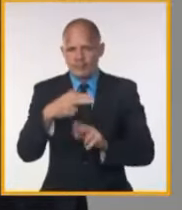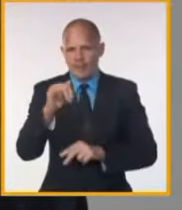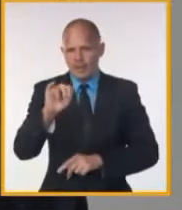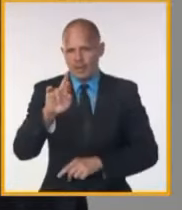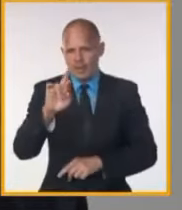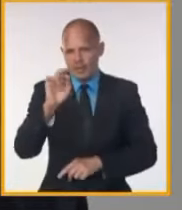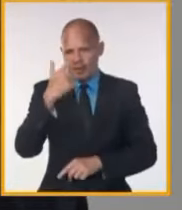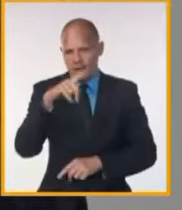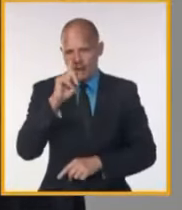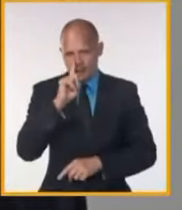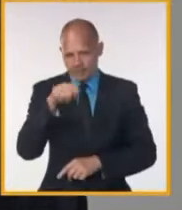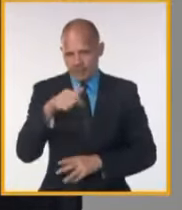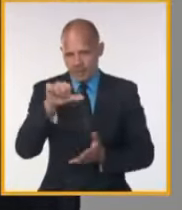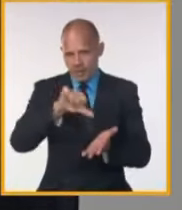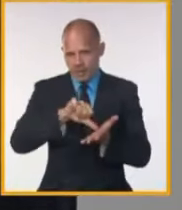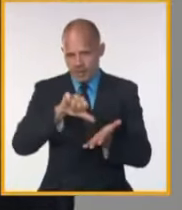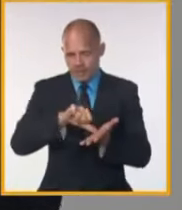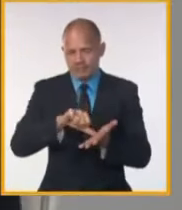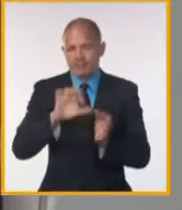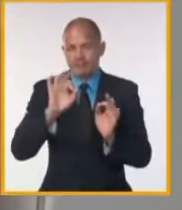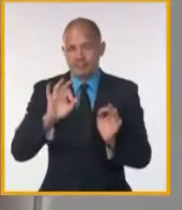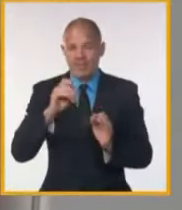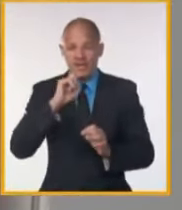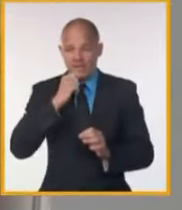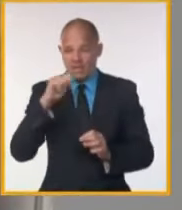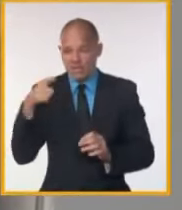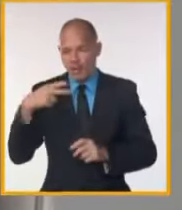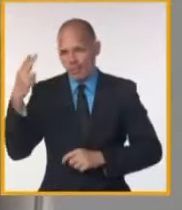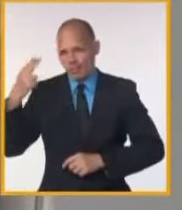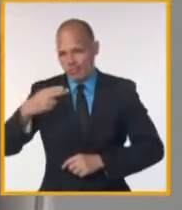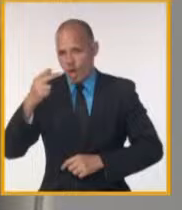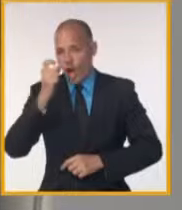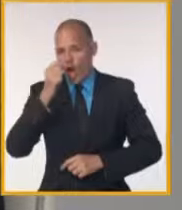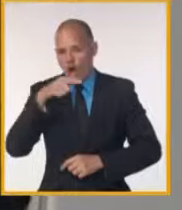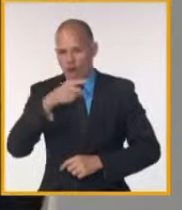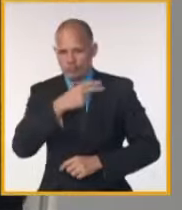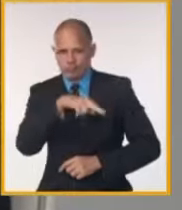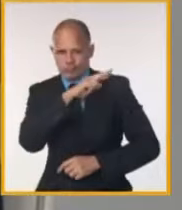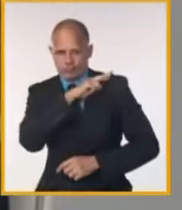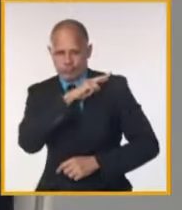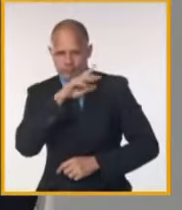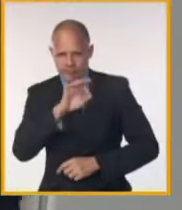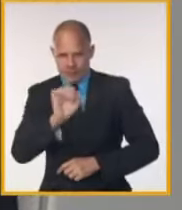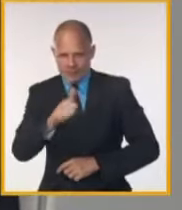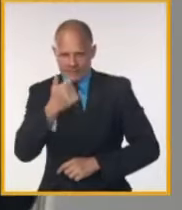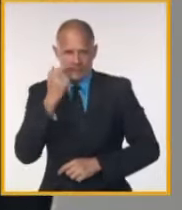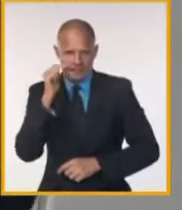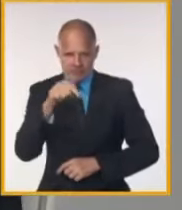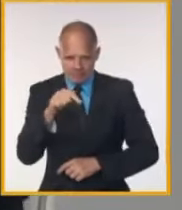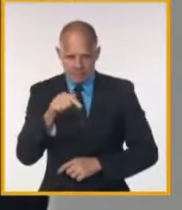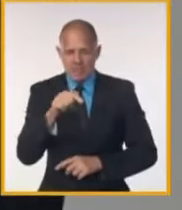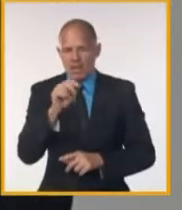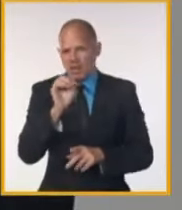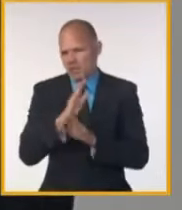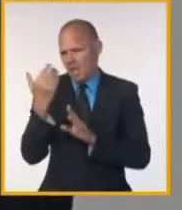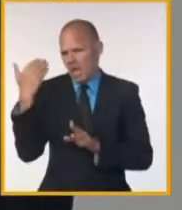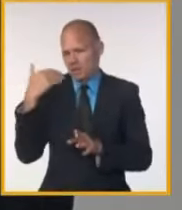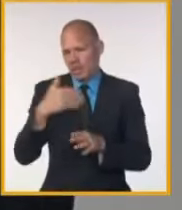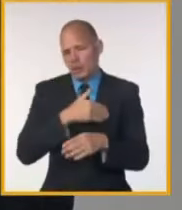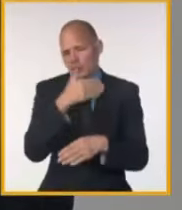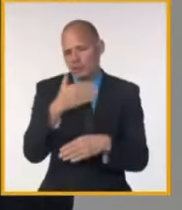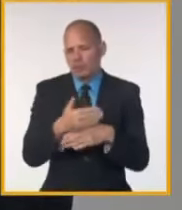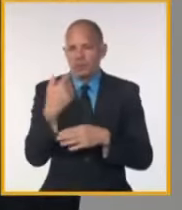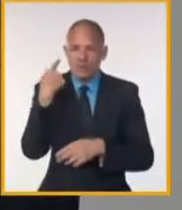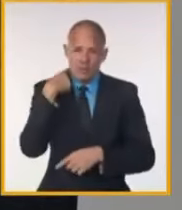represivos extraordinario y hasta el 79 30 años de soportar una